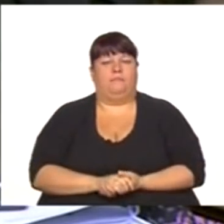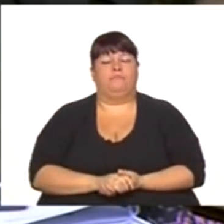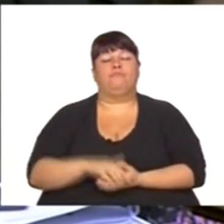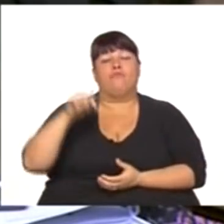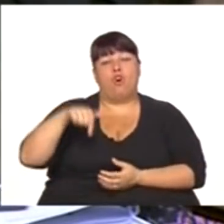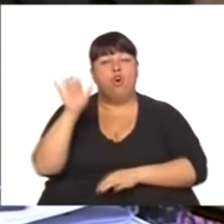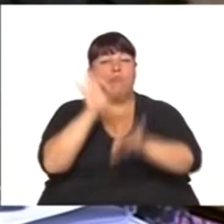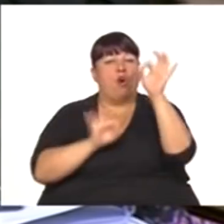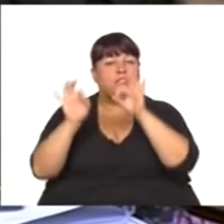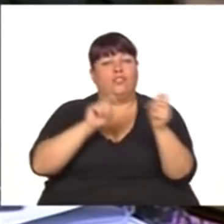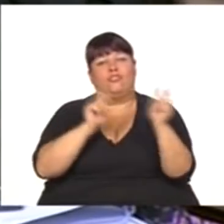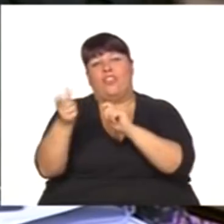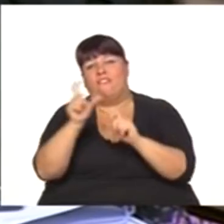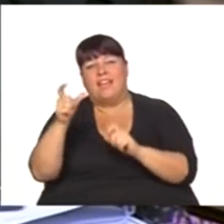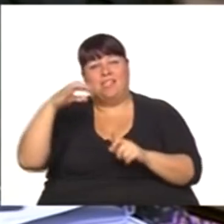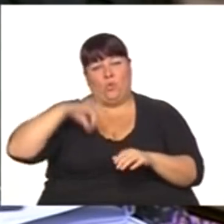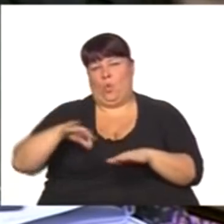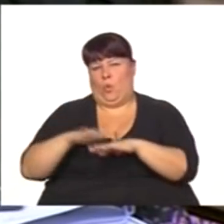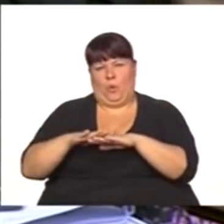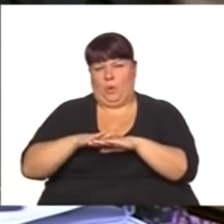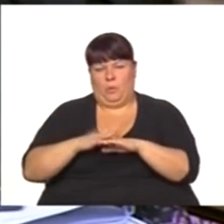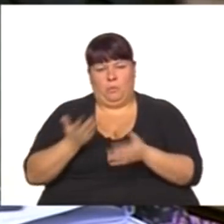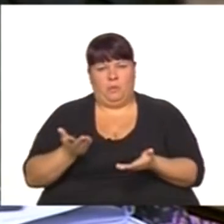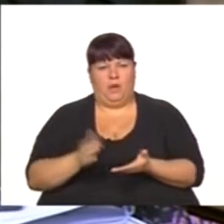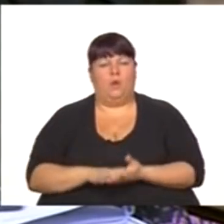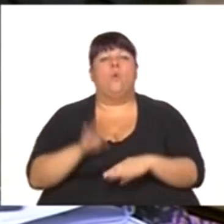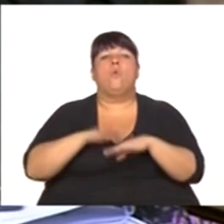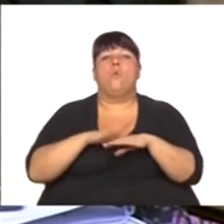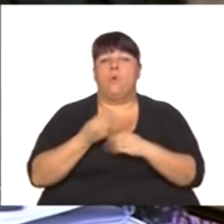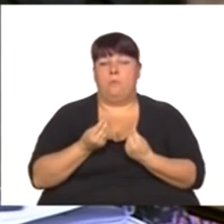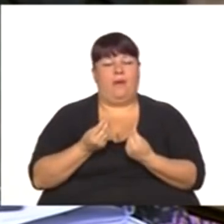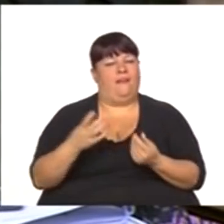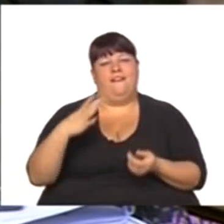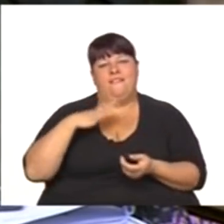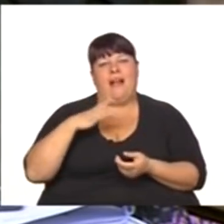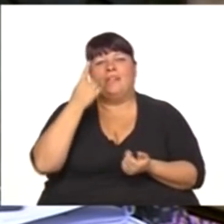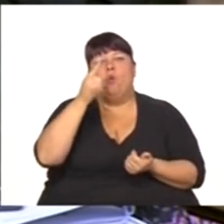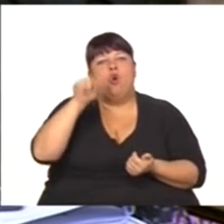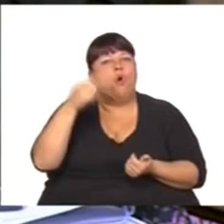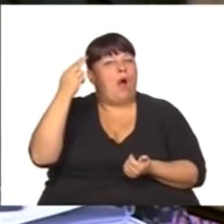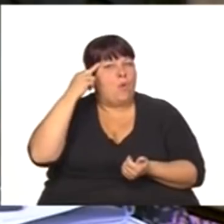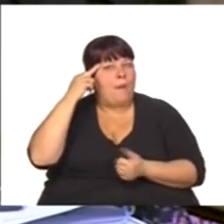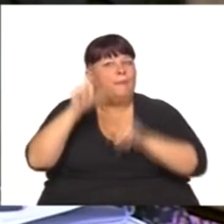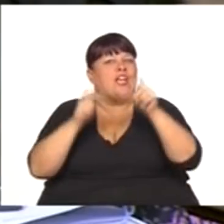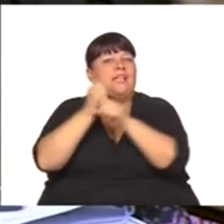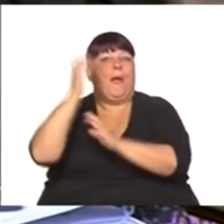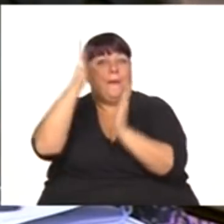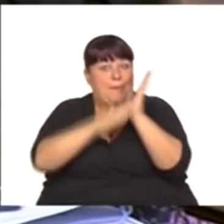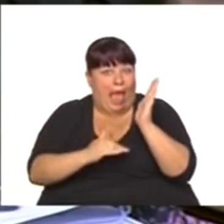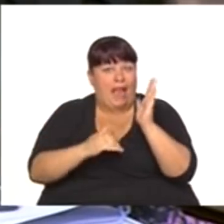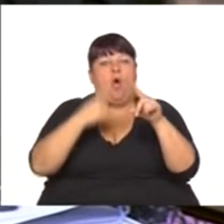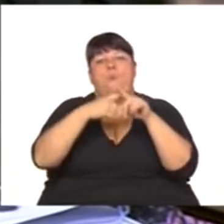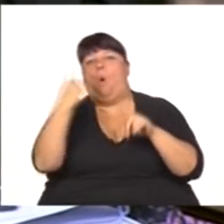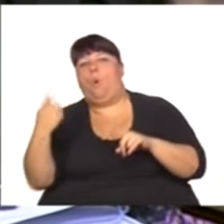Hoy la tasa de sustitución del salario es baja, producto de que necesitamos 1,9 trabajadores en blanco por